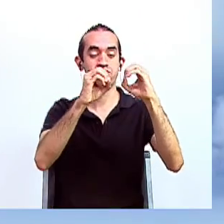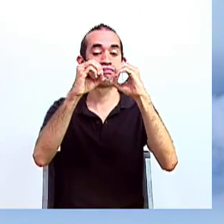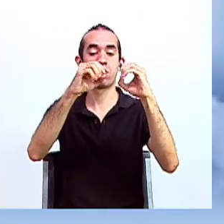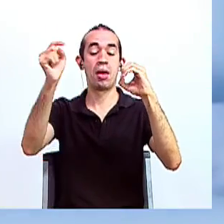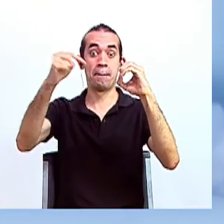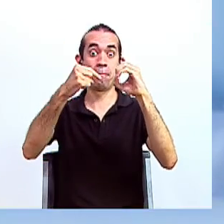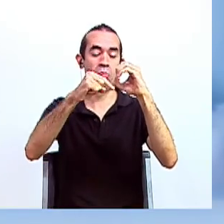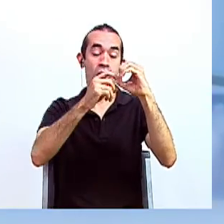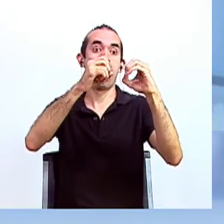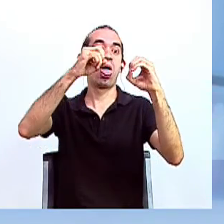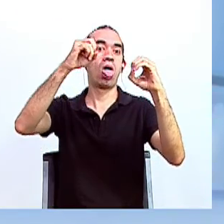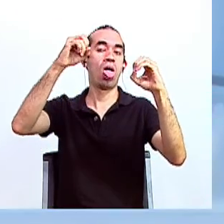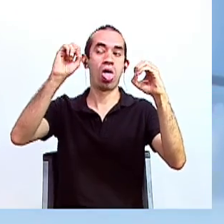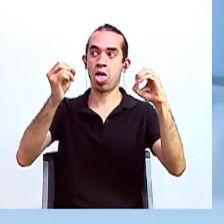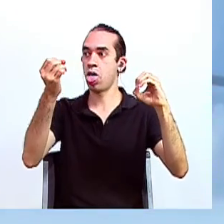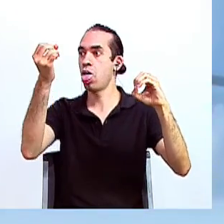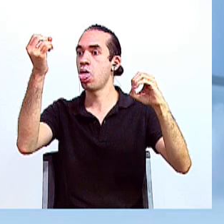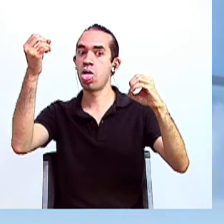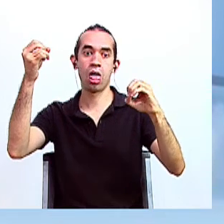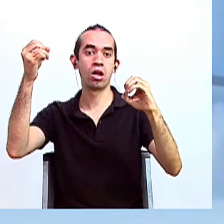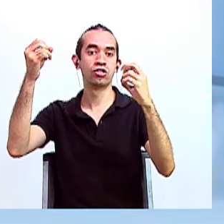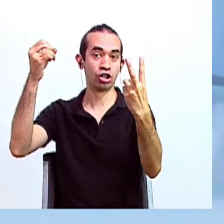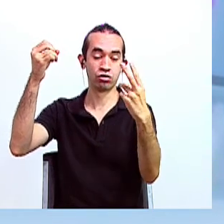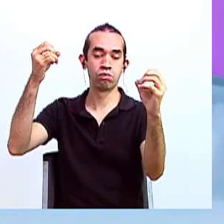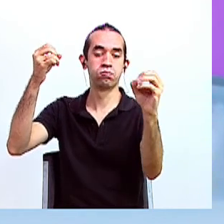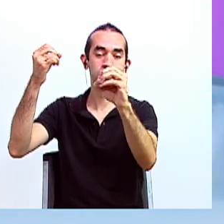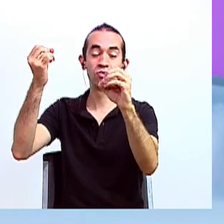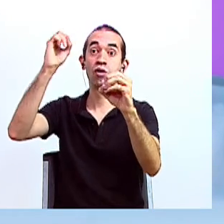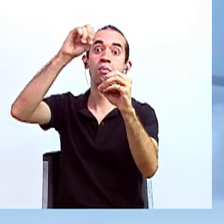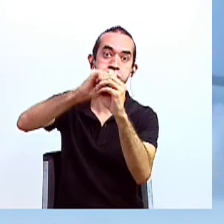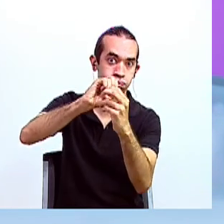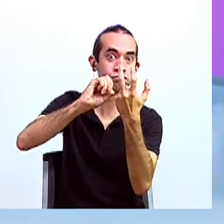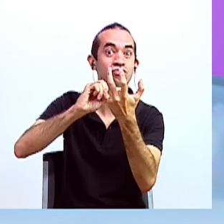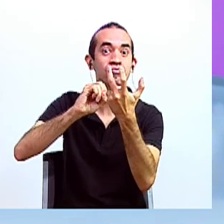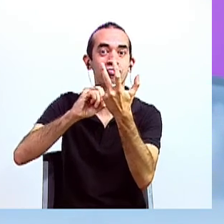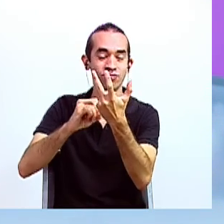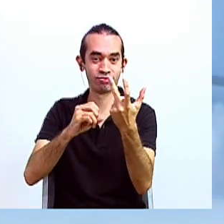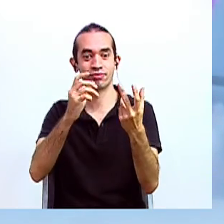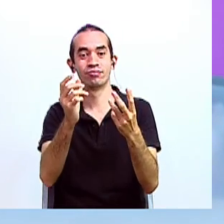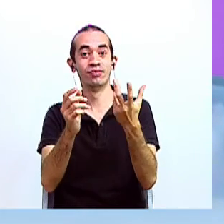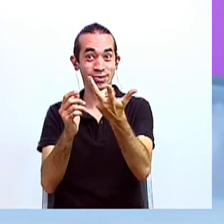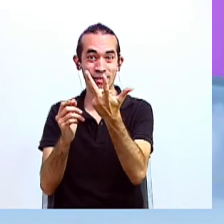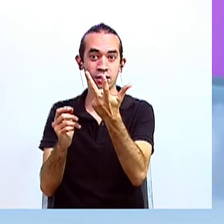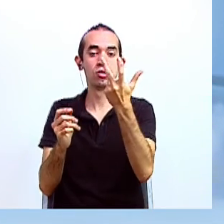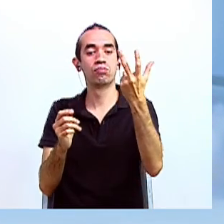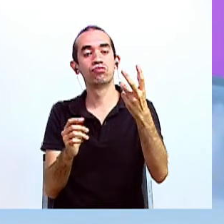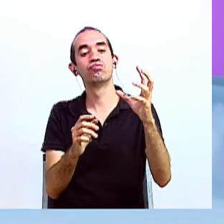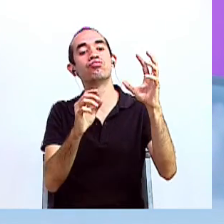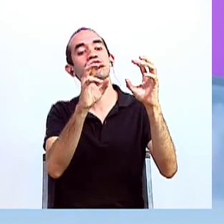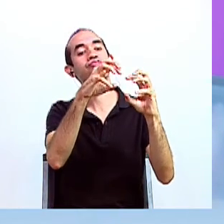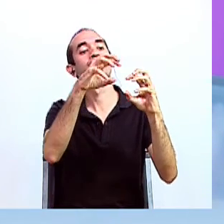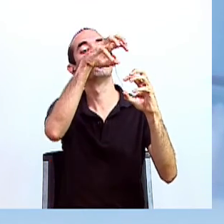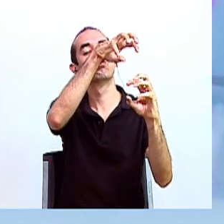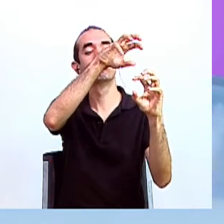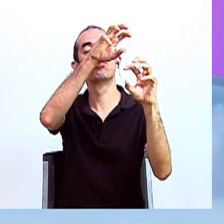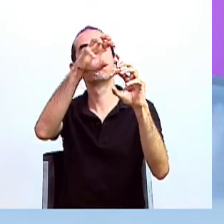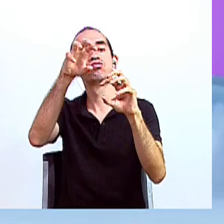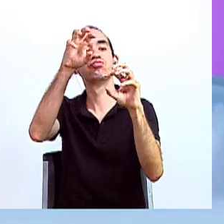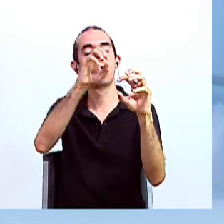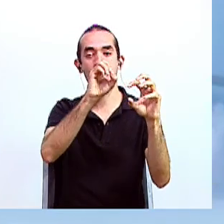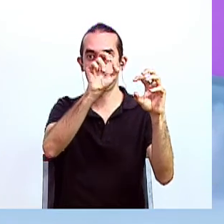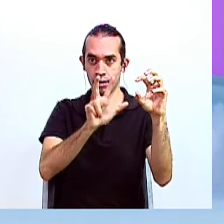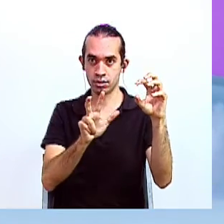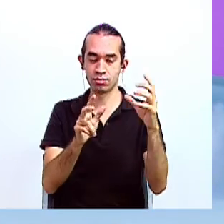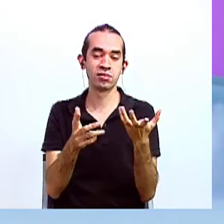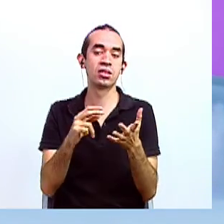oxígeno formando el ozono, que es fundamental para la formación de la capa de ozono, que protege a la Tierra de los